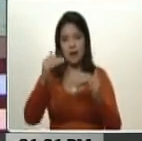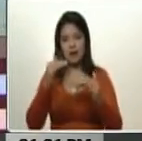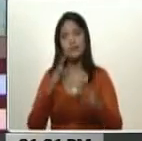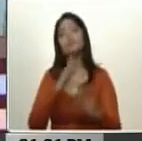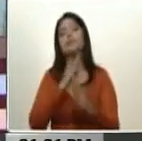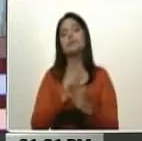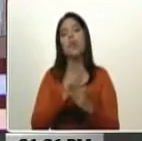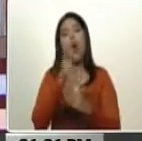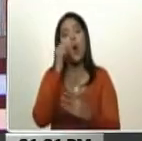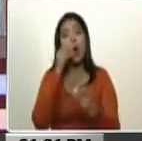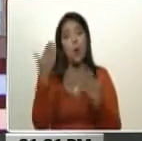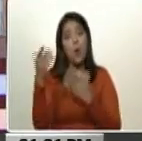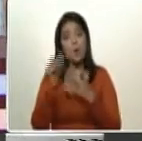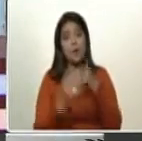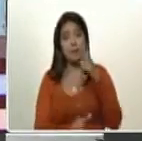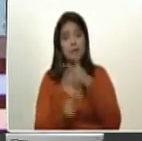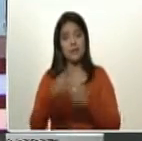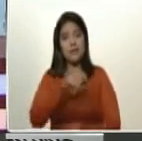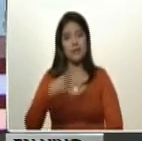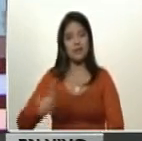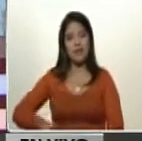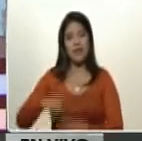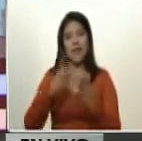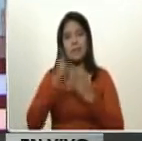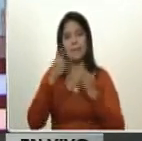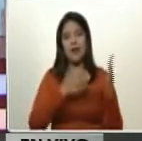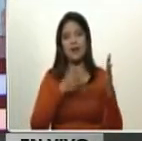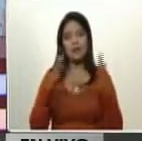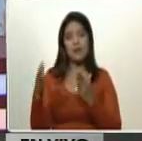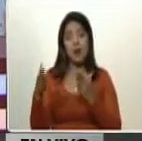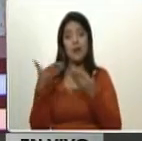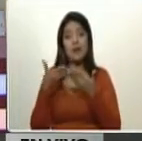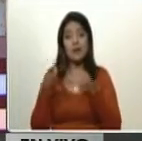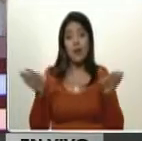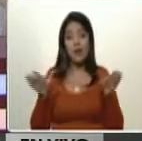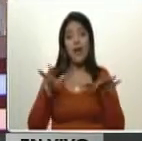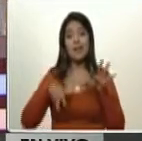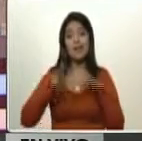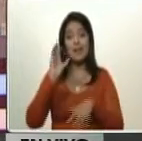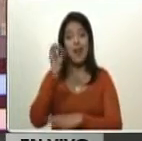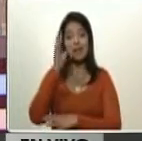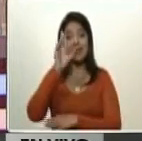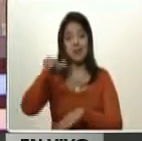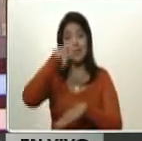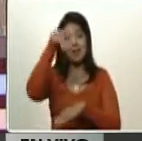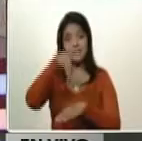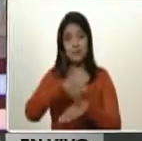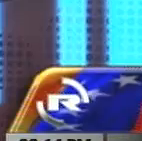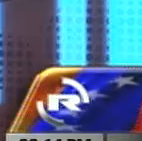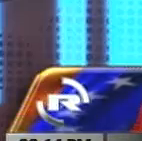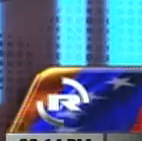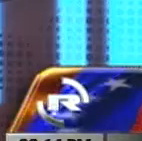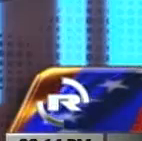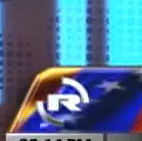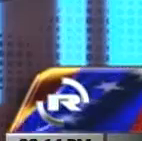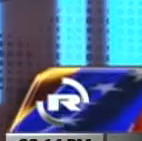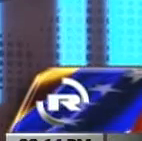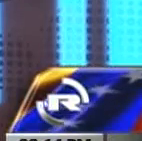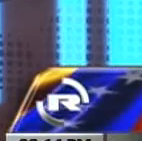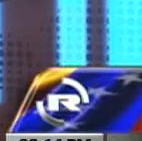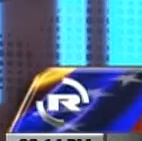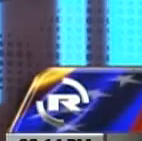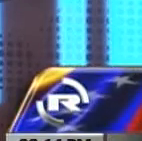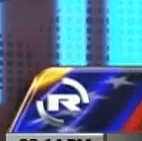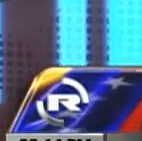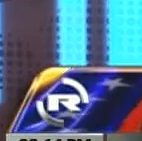del vicepresidente de Planificación, Ricardo Menéndez, en el marco de la inauguración de este 13º Congreso Nacional de Historia. De inmediato nos vamos a